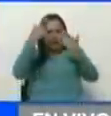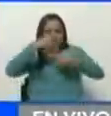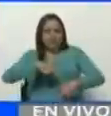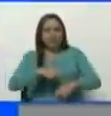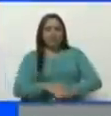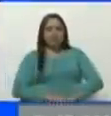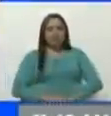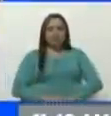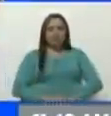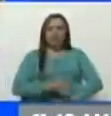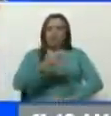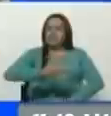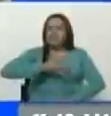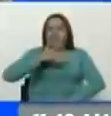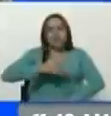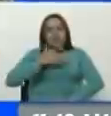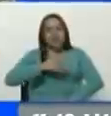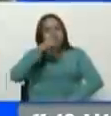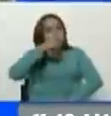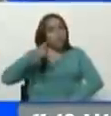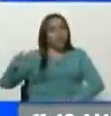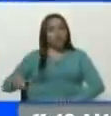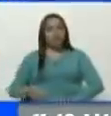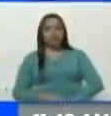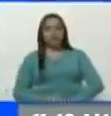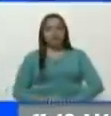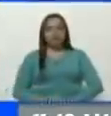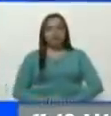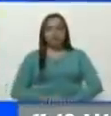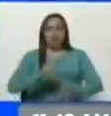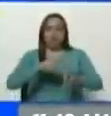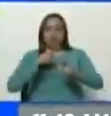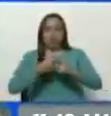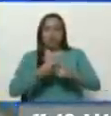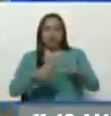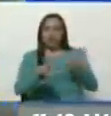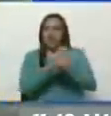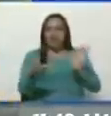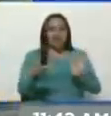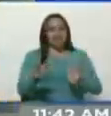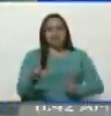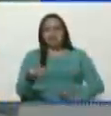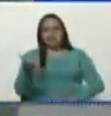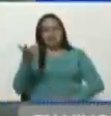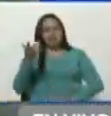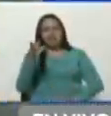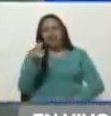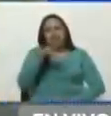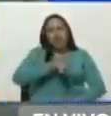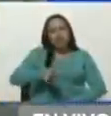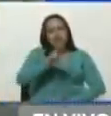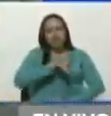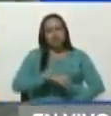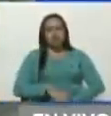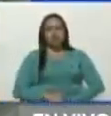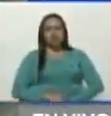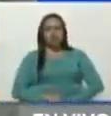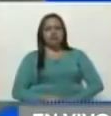el sentimiento popular, entonces es una ley inútil. Se puede hacer todas las